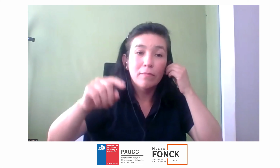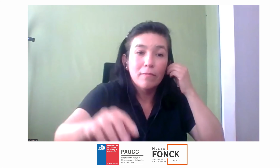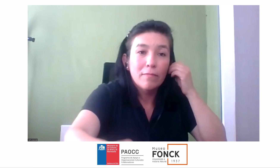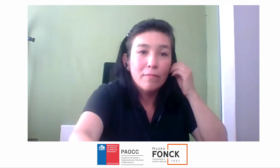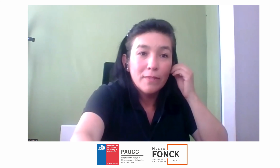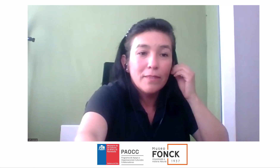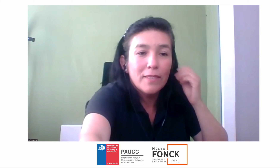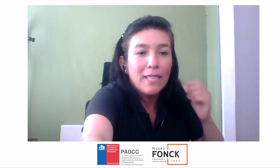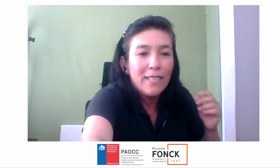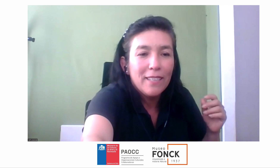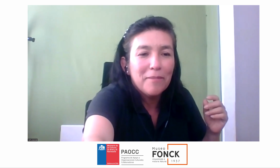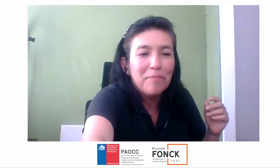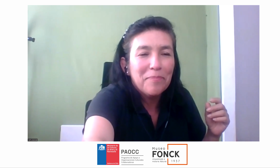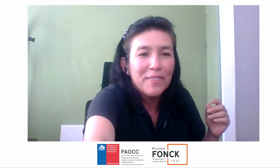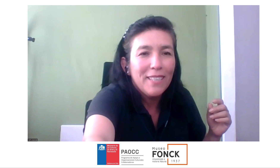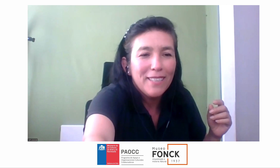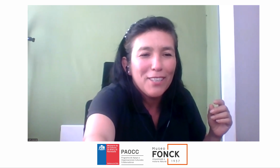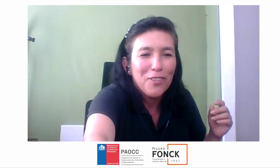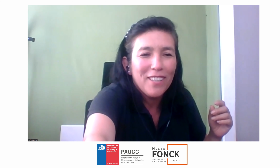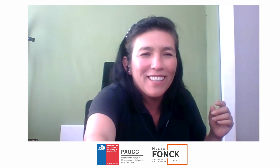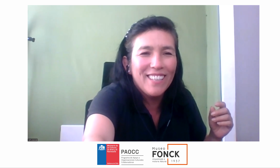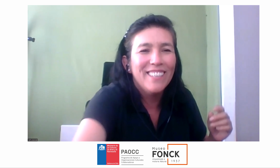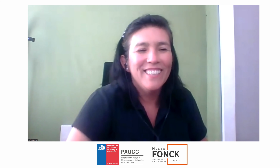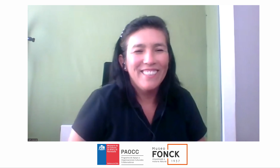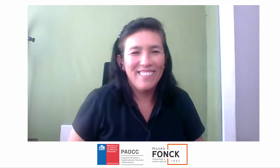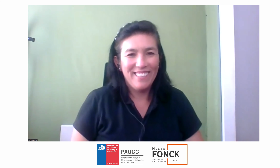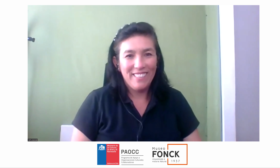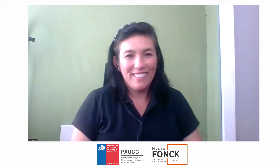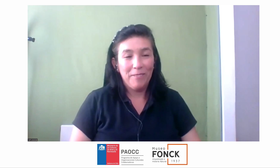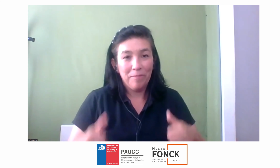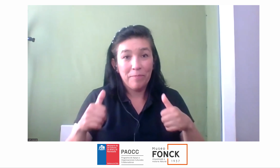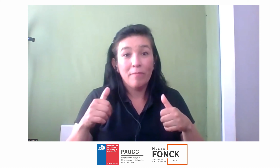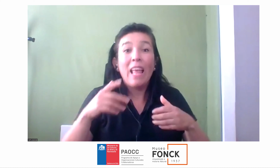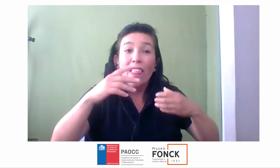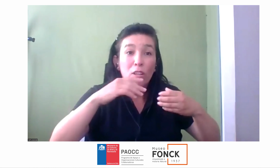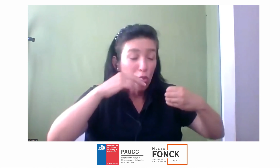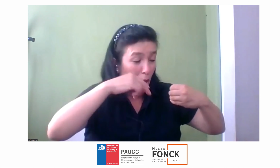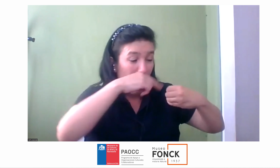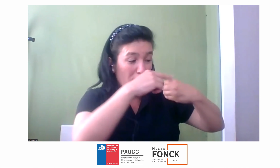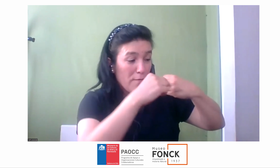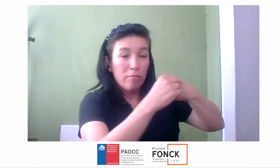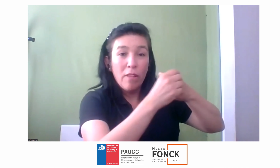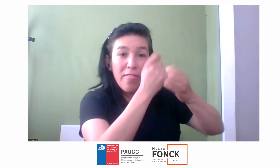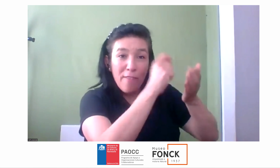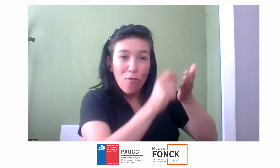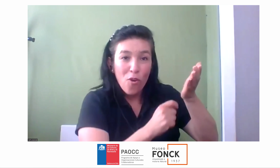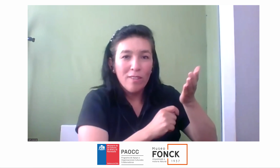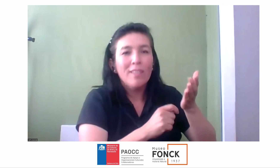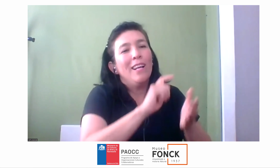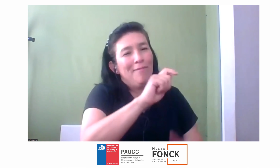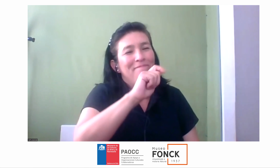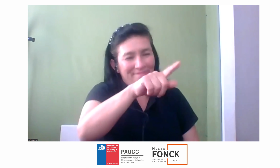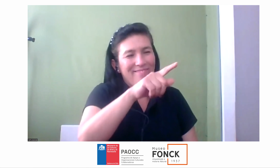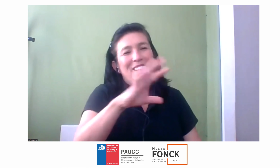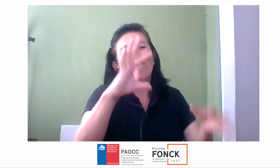¿Sí está? ¿Quieres? Ahí. Sí, Eh, que esta secuencia o imágenes tienen que ver con ese